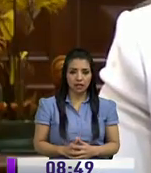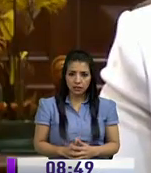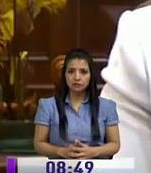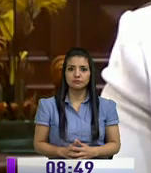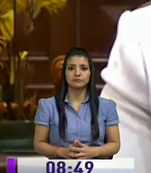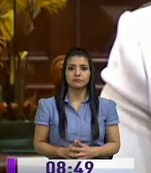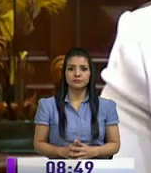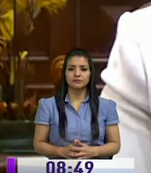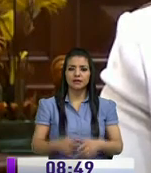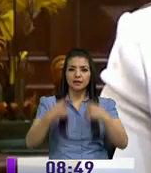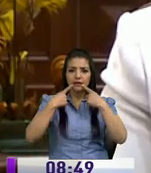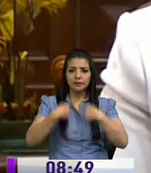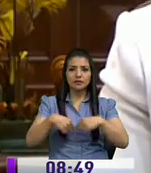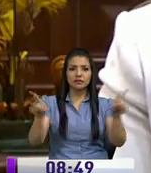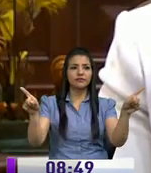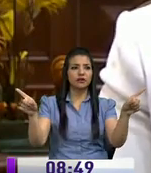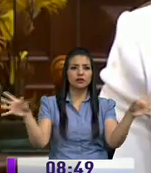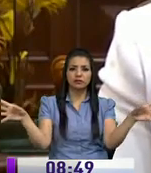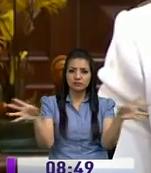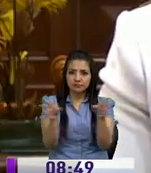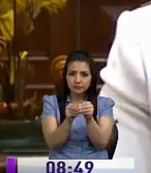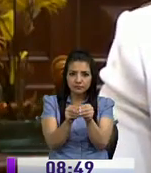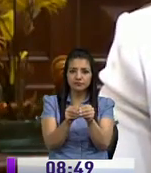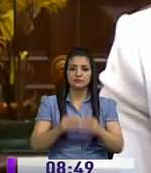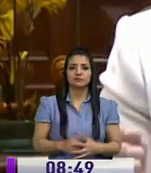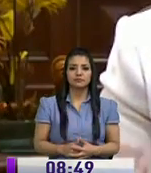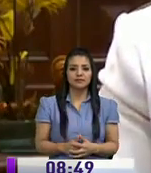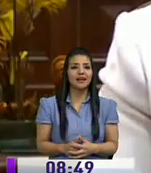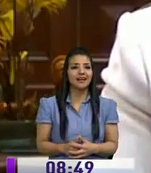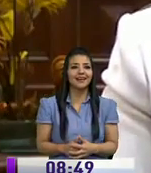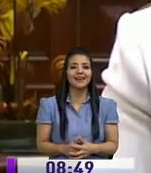mensaje en video, la vicepresidenta María Alejandra Vicuña